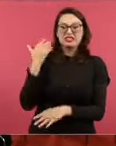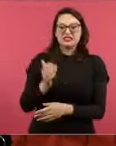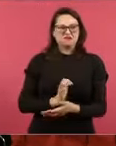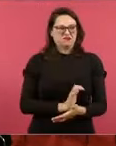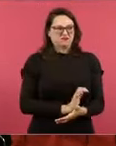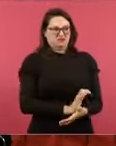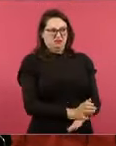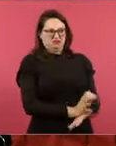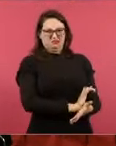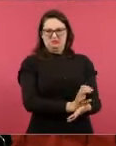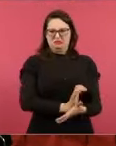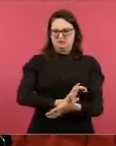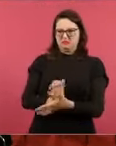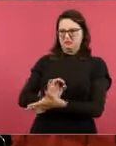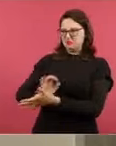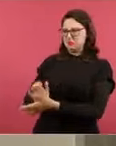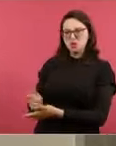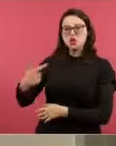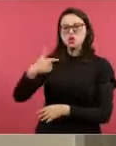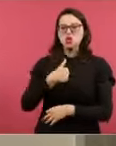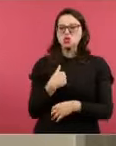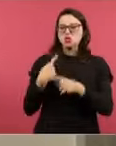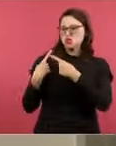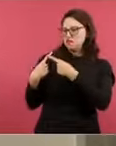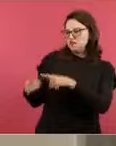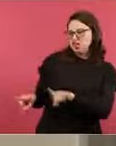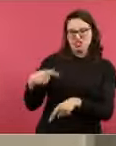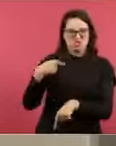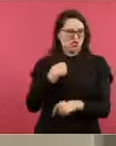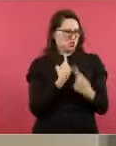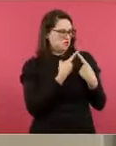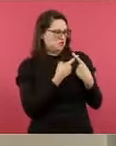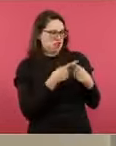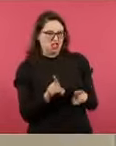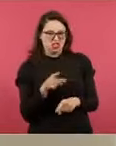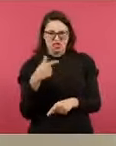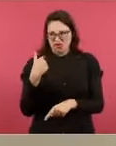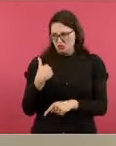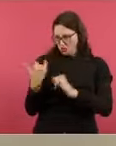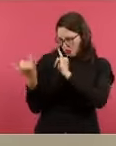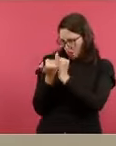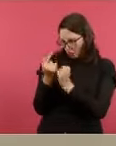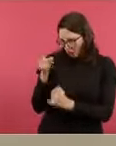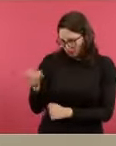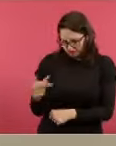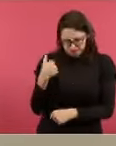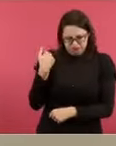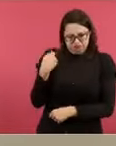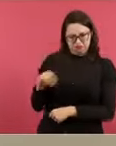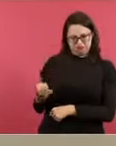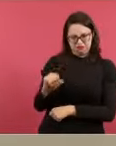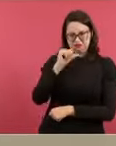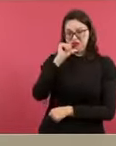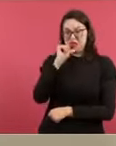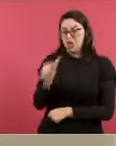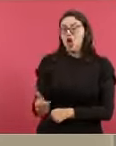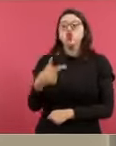que había que diferenciarse y hacer ciento y tantas castas, porque yo no era igualito que tú, ¿no? O sea, tú eras